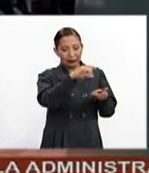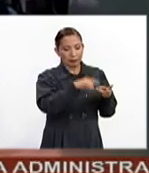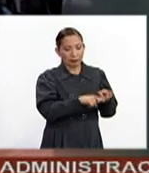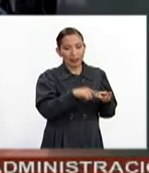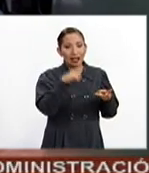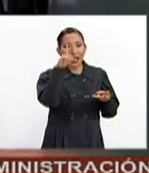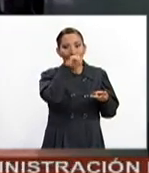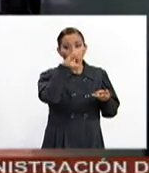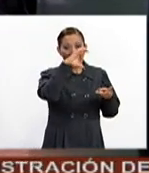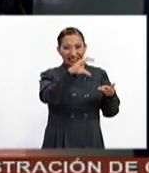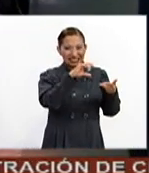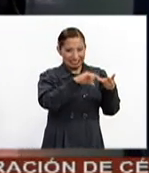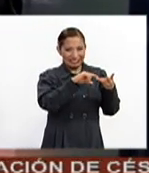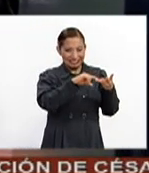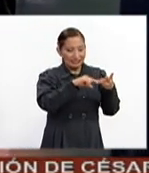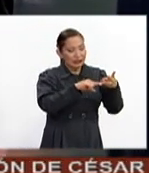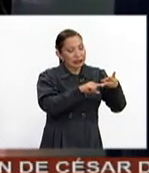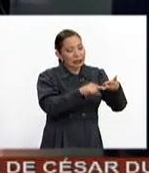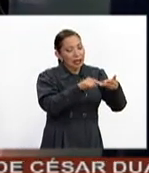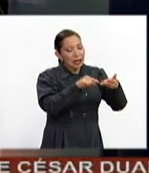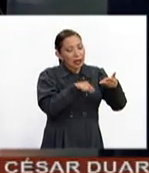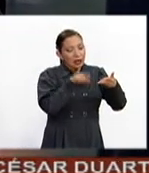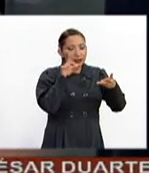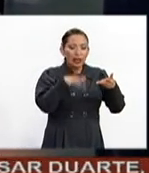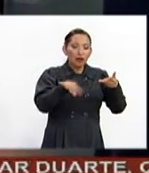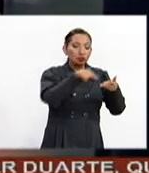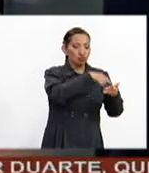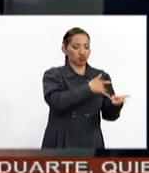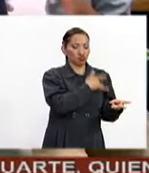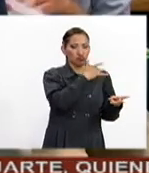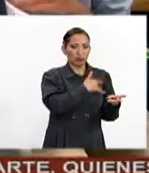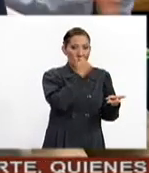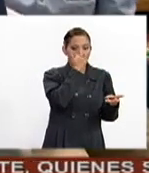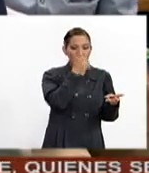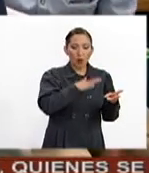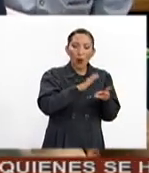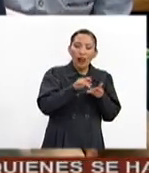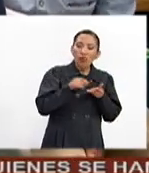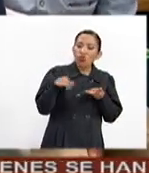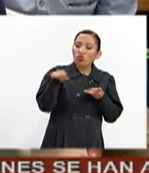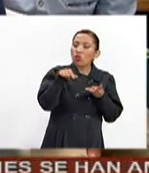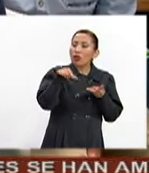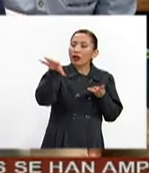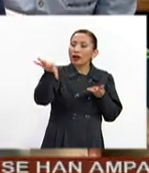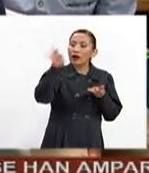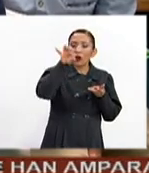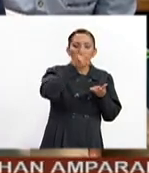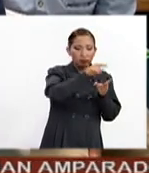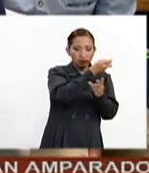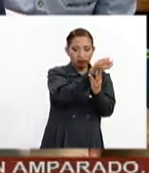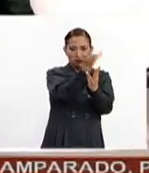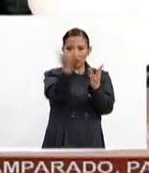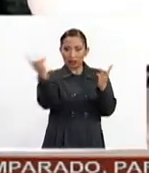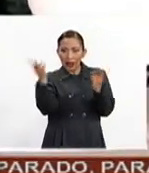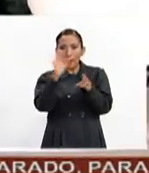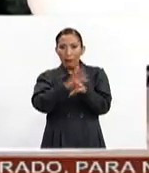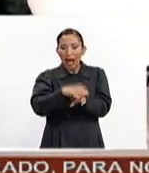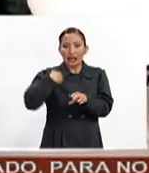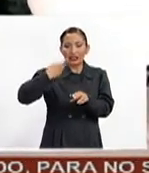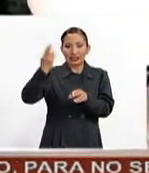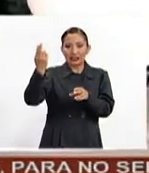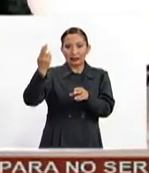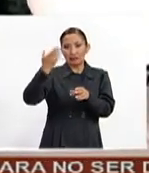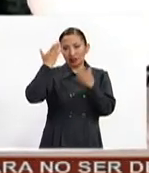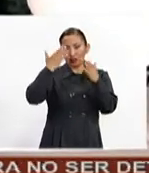Esta lengua C se seleccionaría por el alumno entre una de las de mayor demanda,